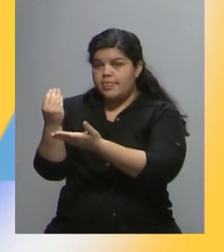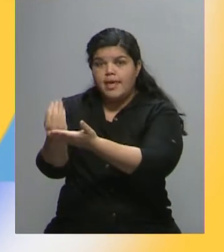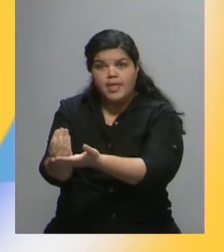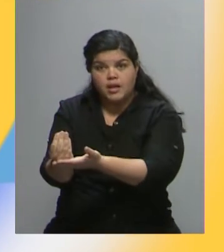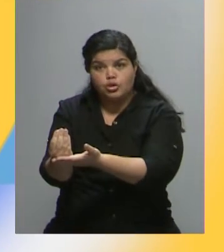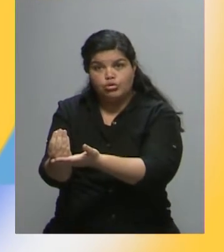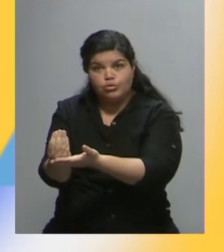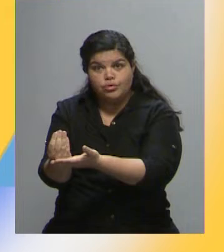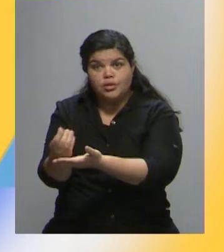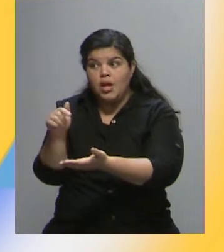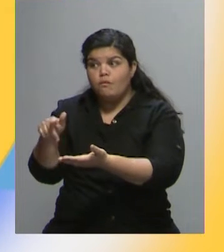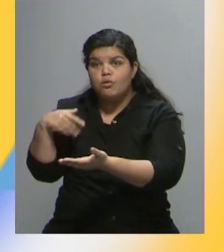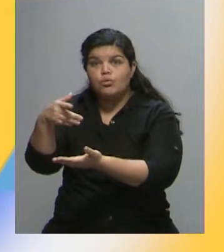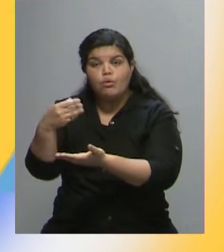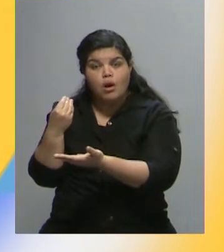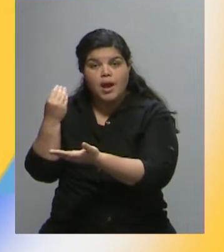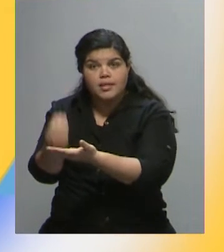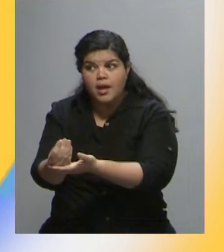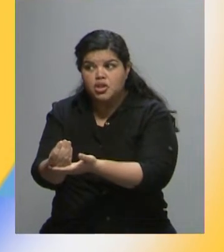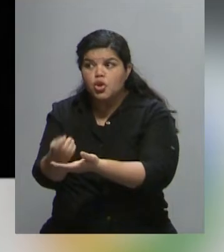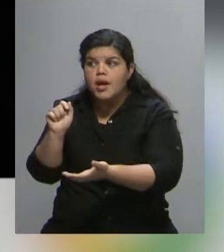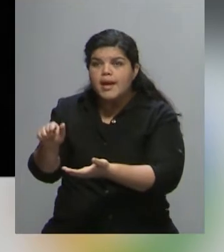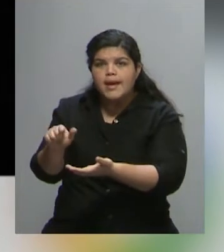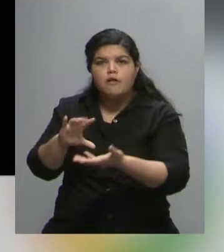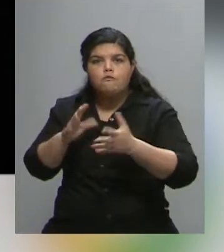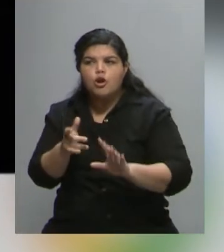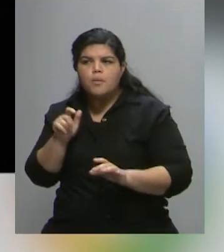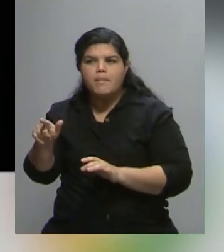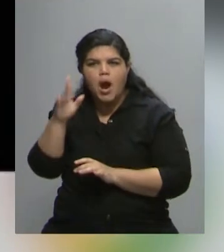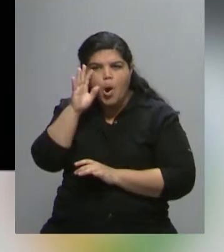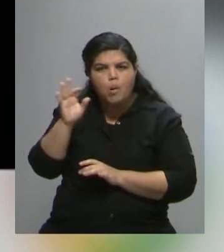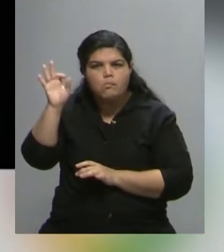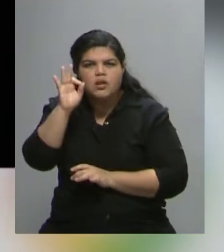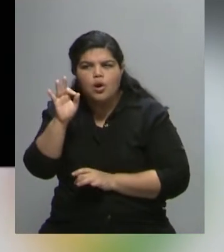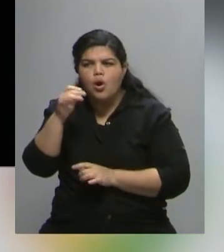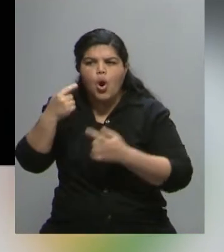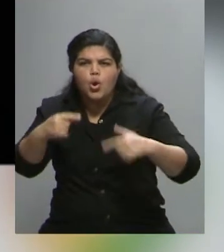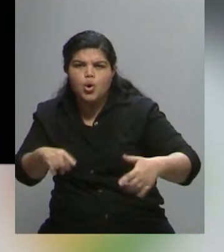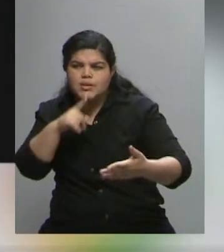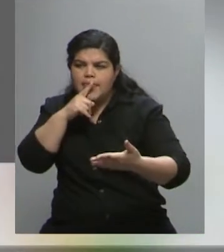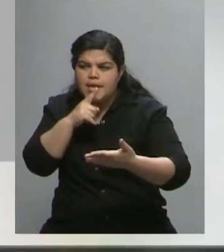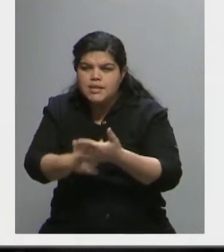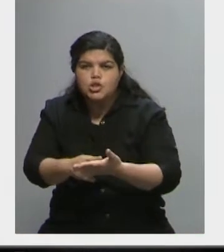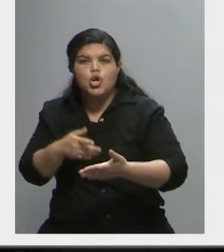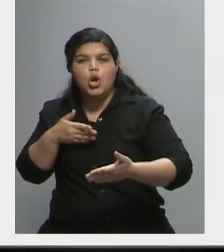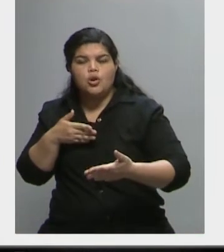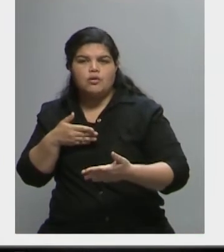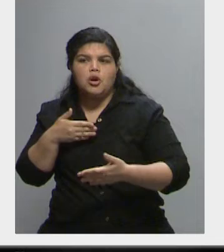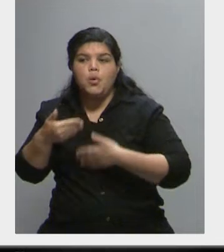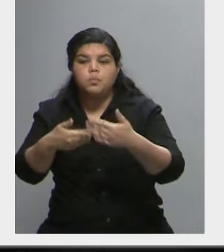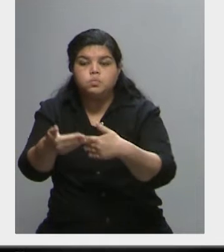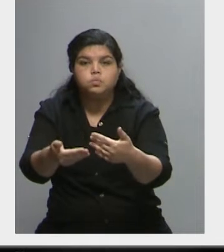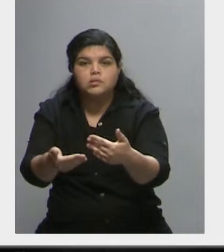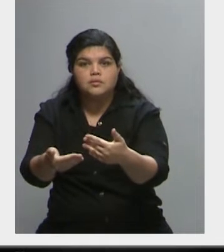adversario haga y de lo que mutuamente crea que vayan a hacer. Entonces, cuando los procesos decisorios involucran a